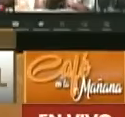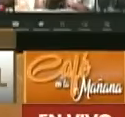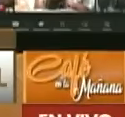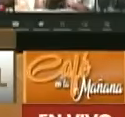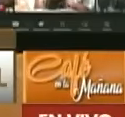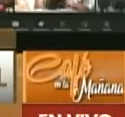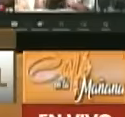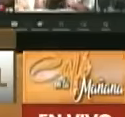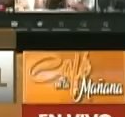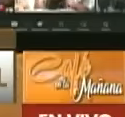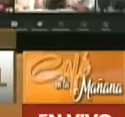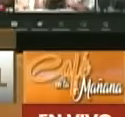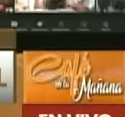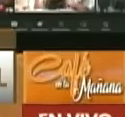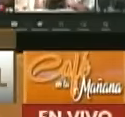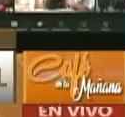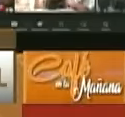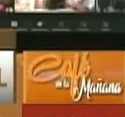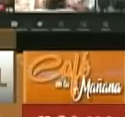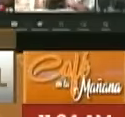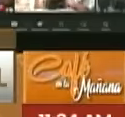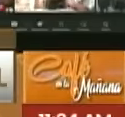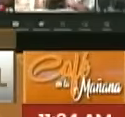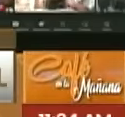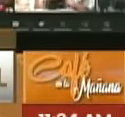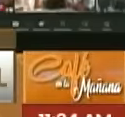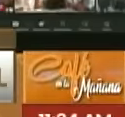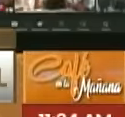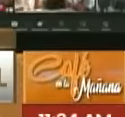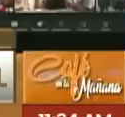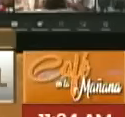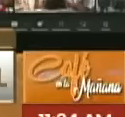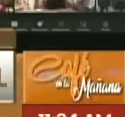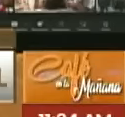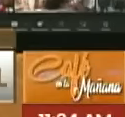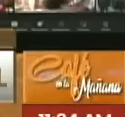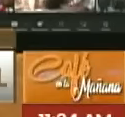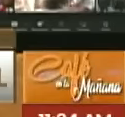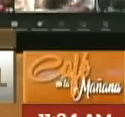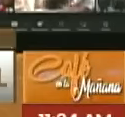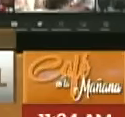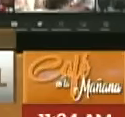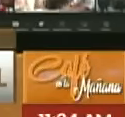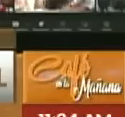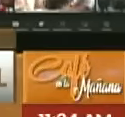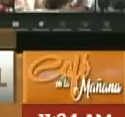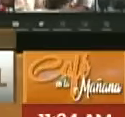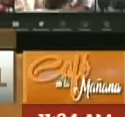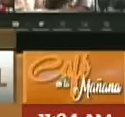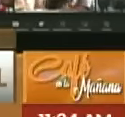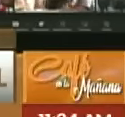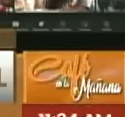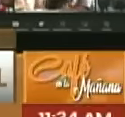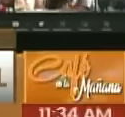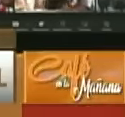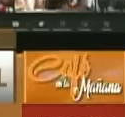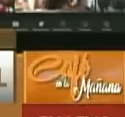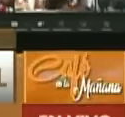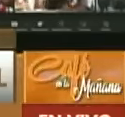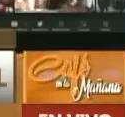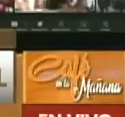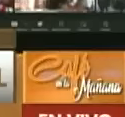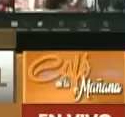los sectores opositores pidiendo sanciones y pidiendo bloqueo, hoy puede abrirlo. Gente que está regresando a